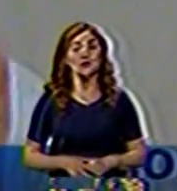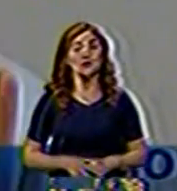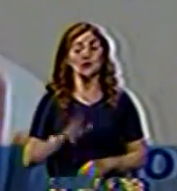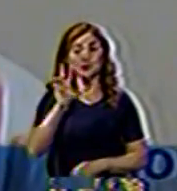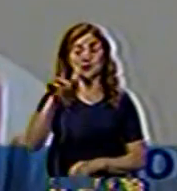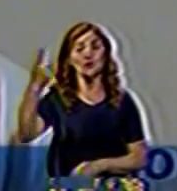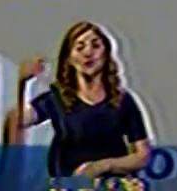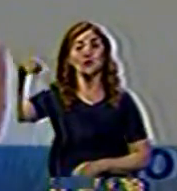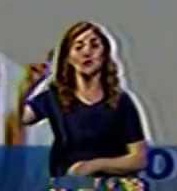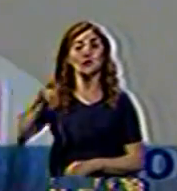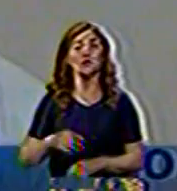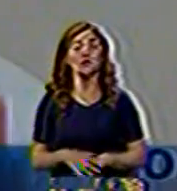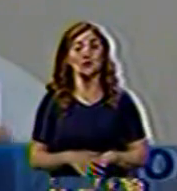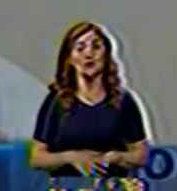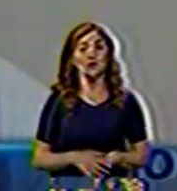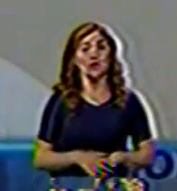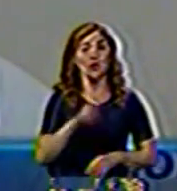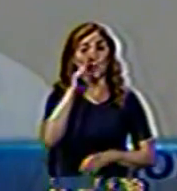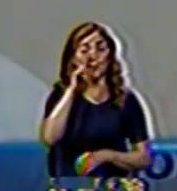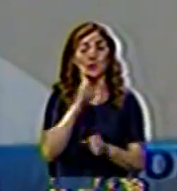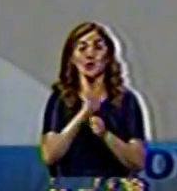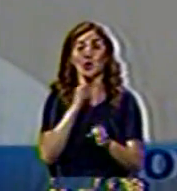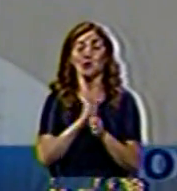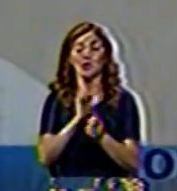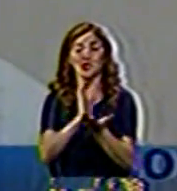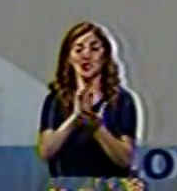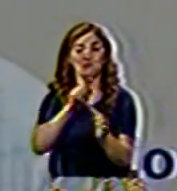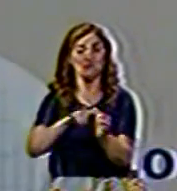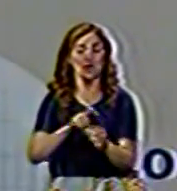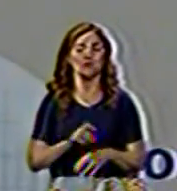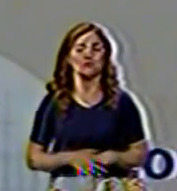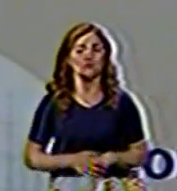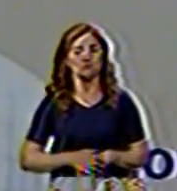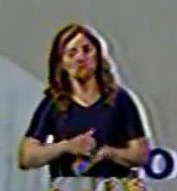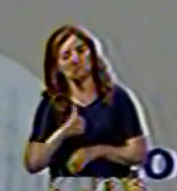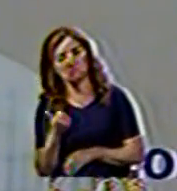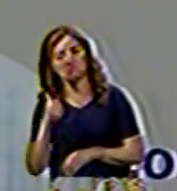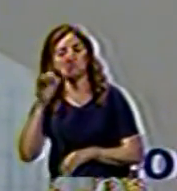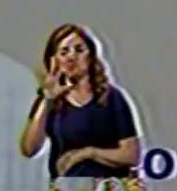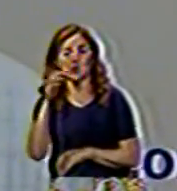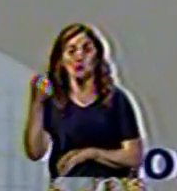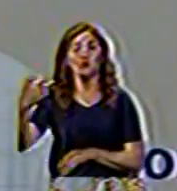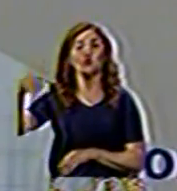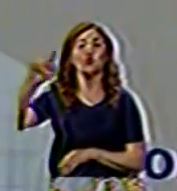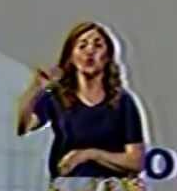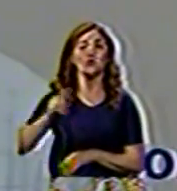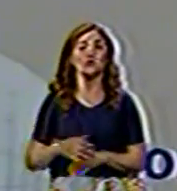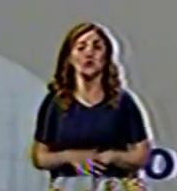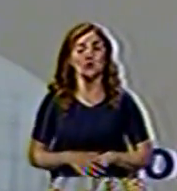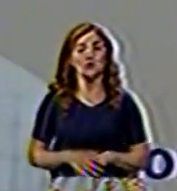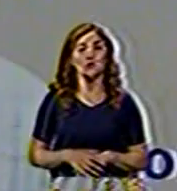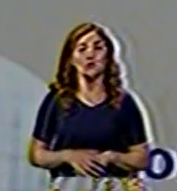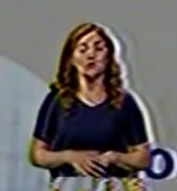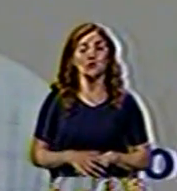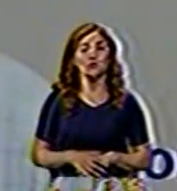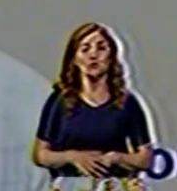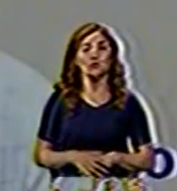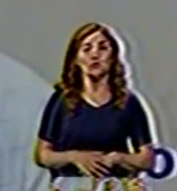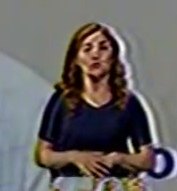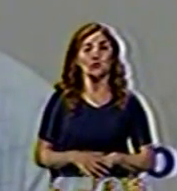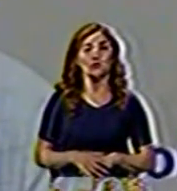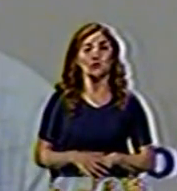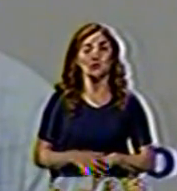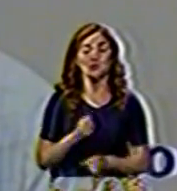3 millones tienen un empleo adecuado, mientras que otros 5 millones o están en